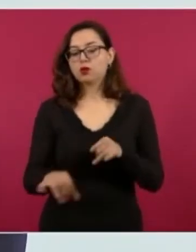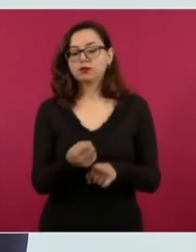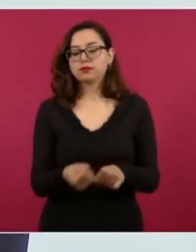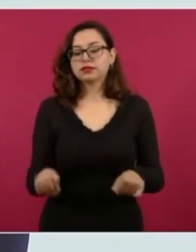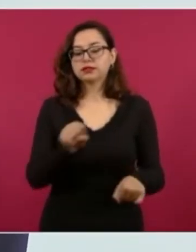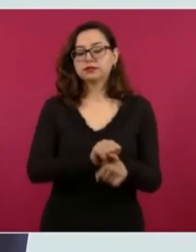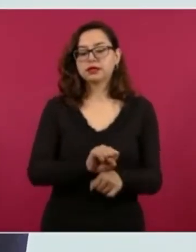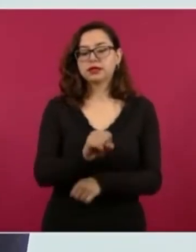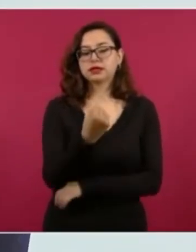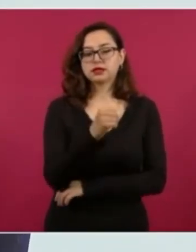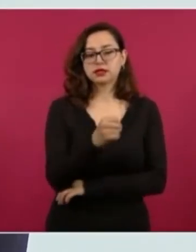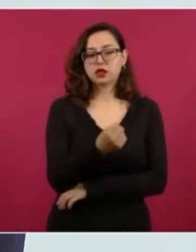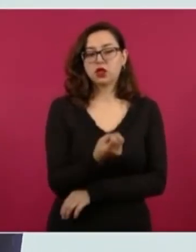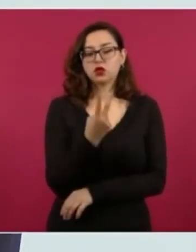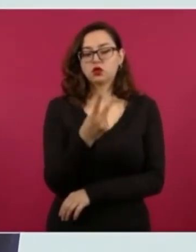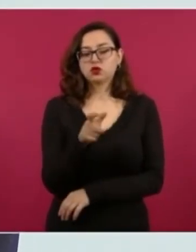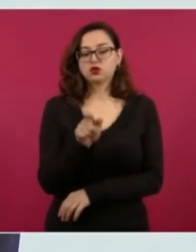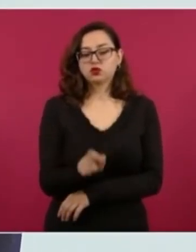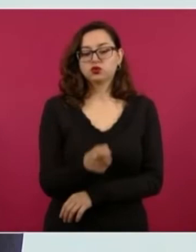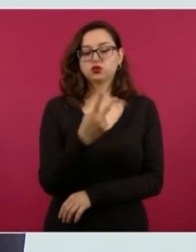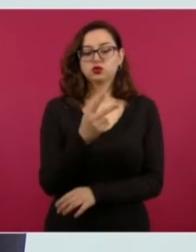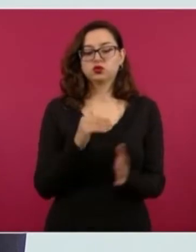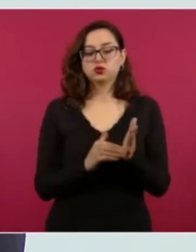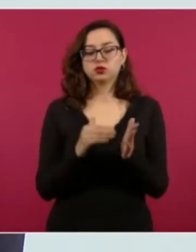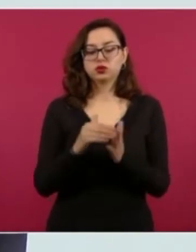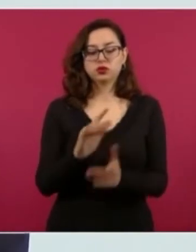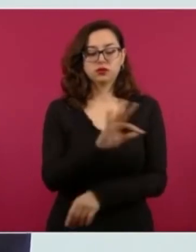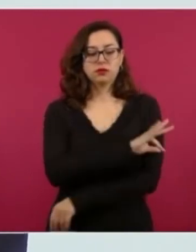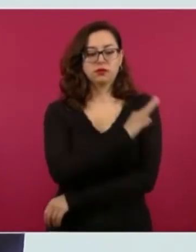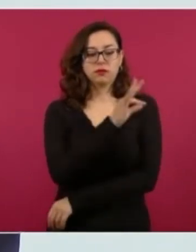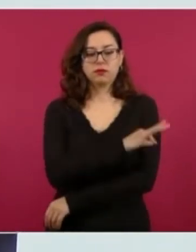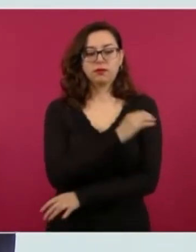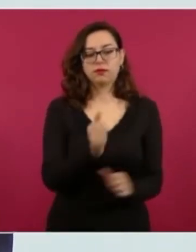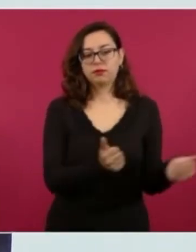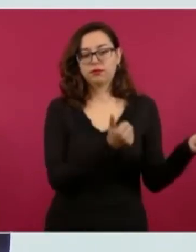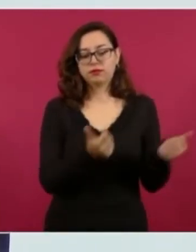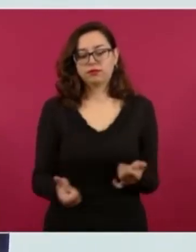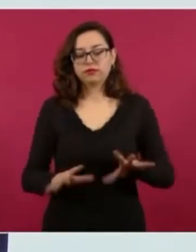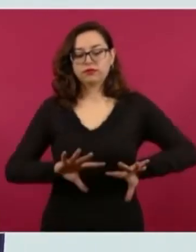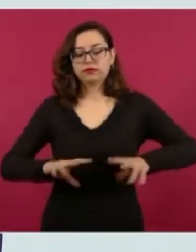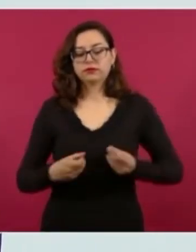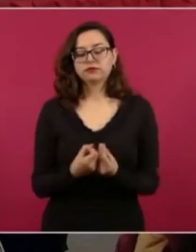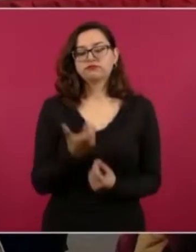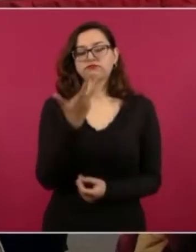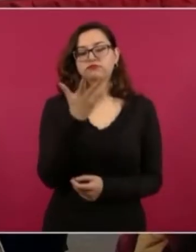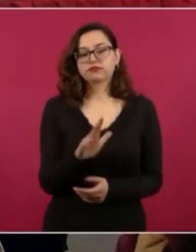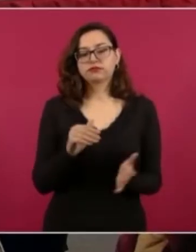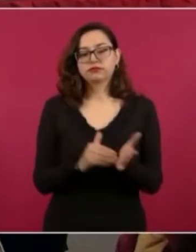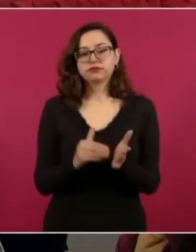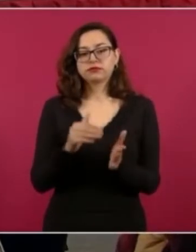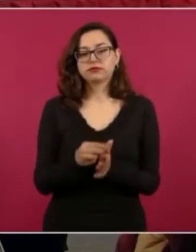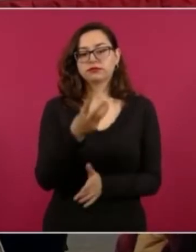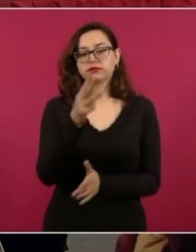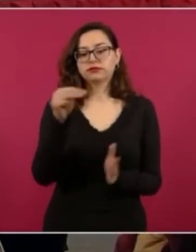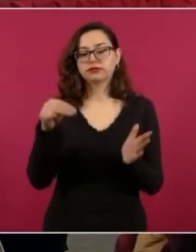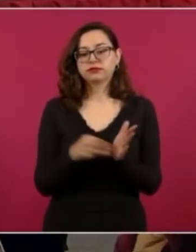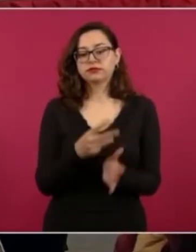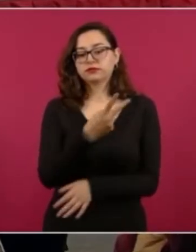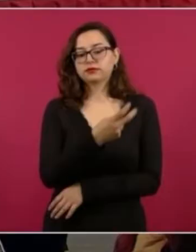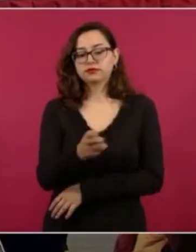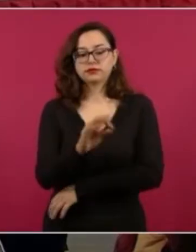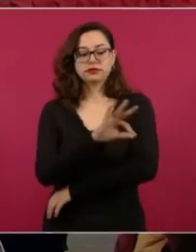30 con 2.2 millones de dosis para un total de 10 millones 3 mil 200 dosis